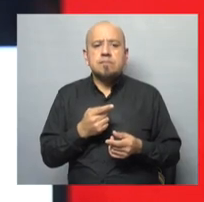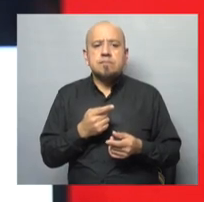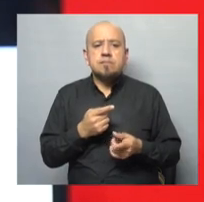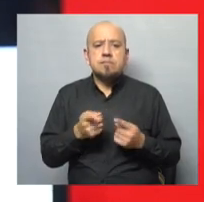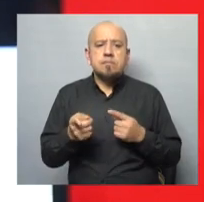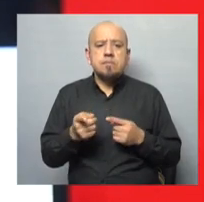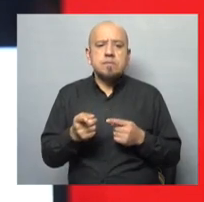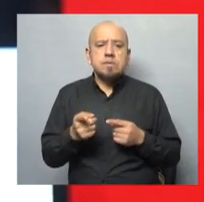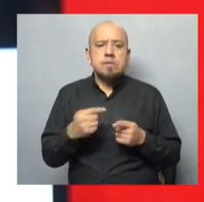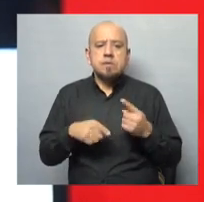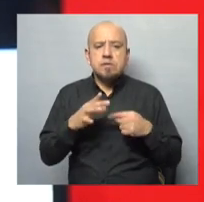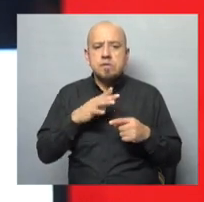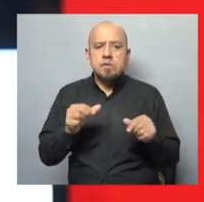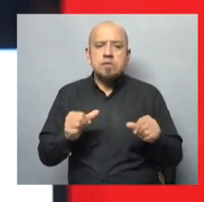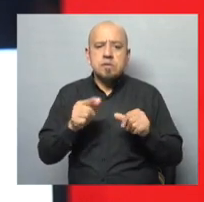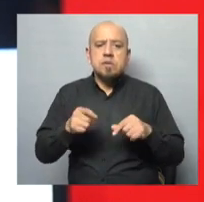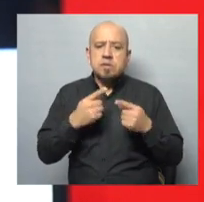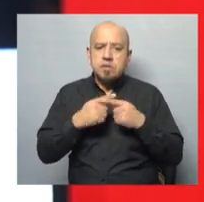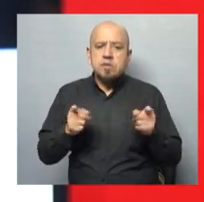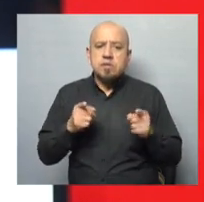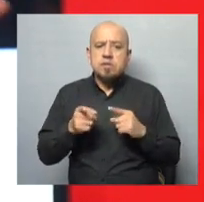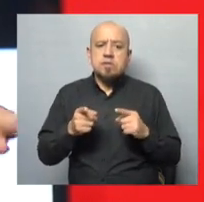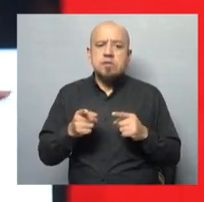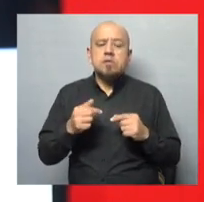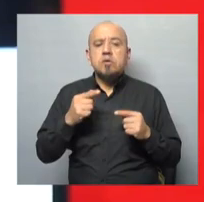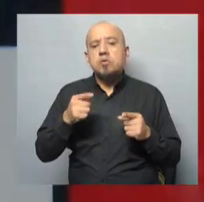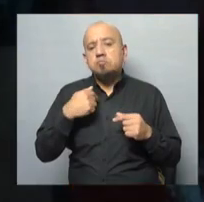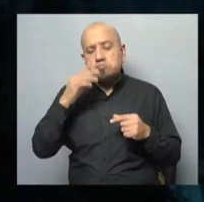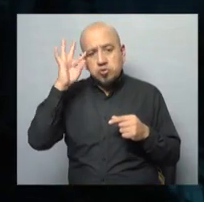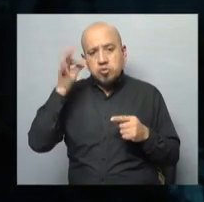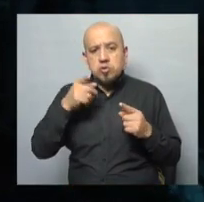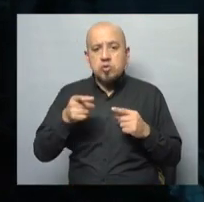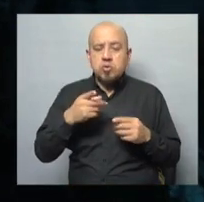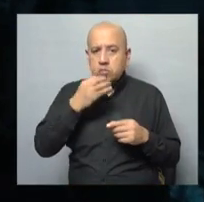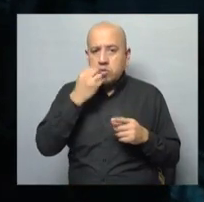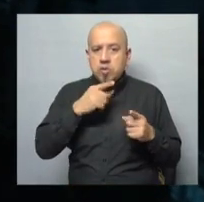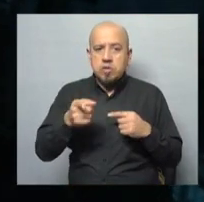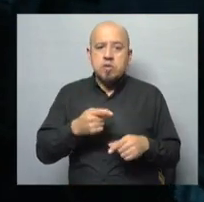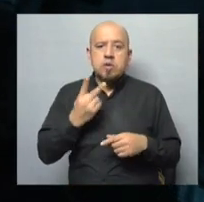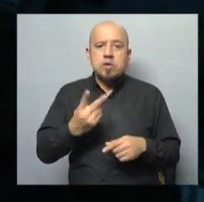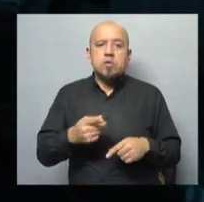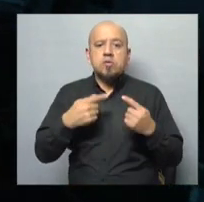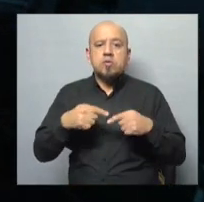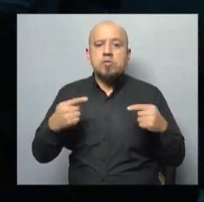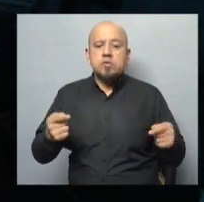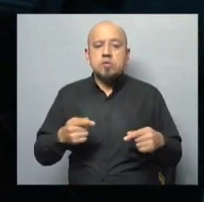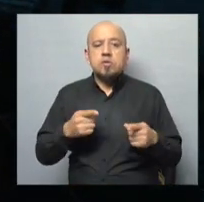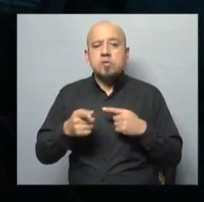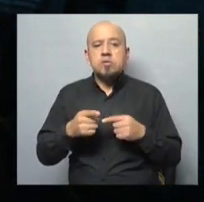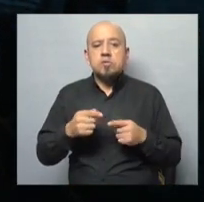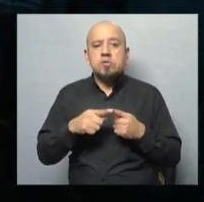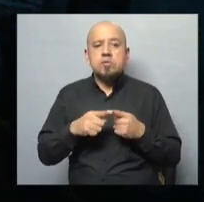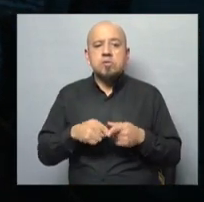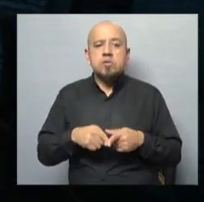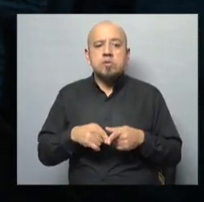y eso hace una diferencia de aparecer eso hace una diferencia yo creo que el ideal es que las dos cosas estén juntas y conviviendo y es